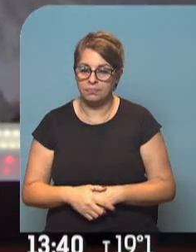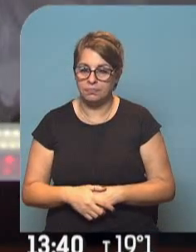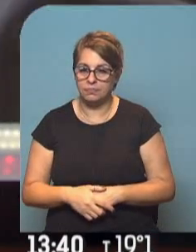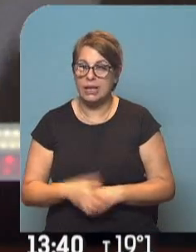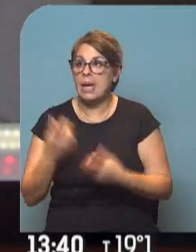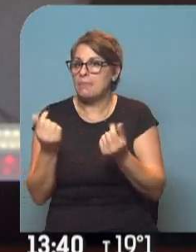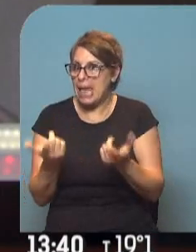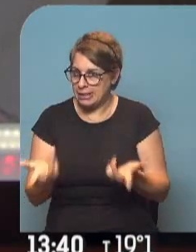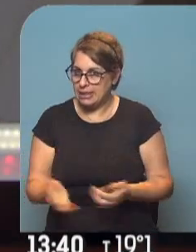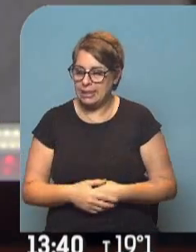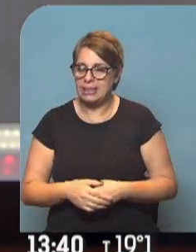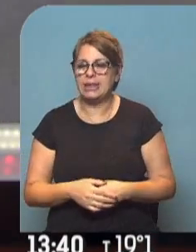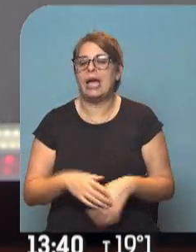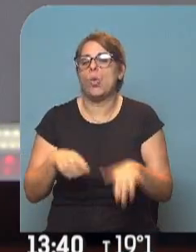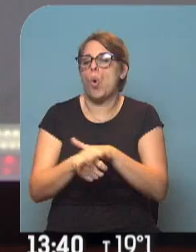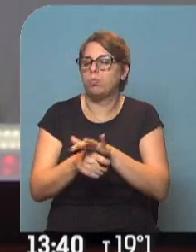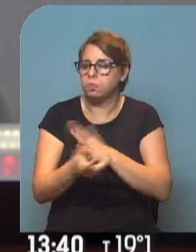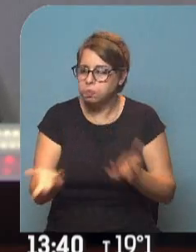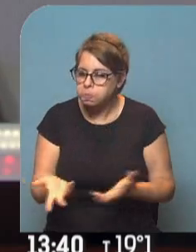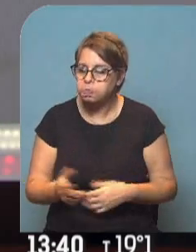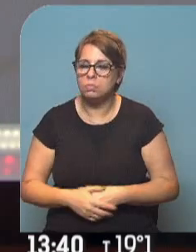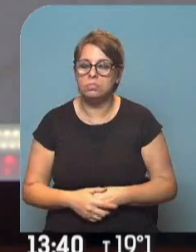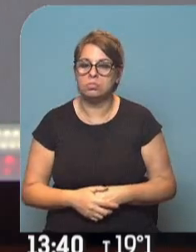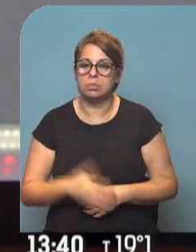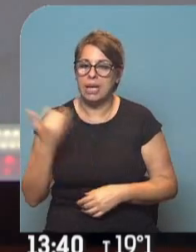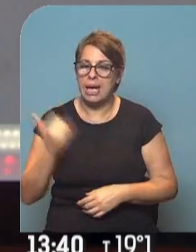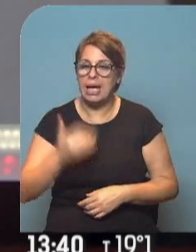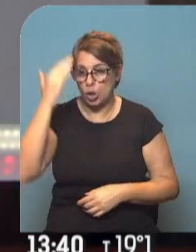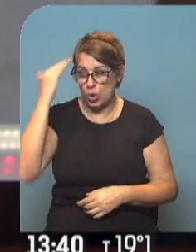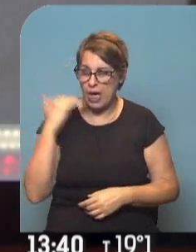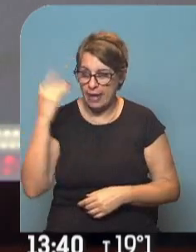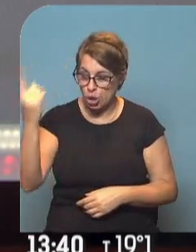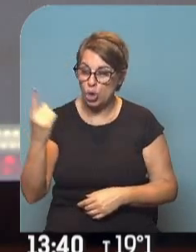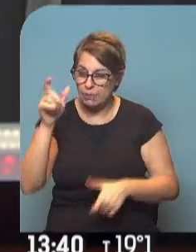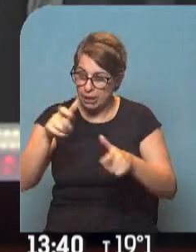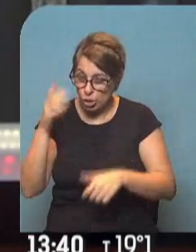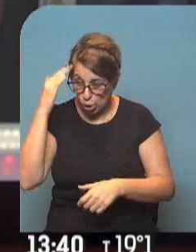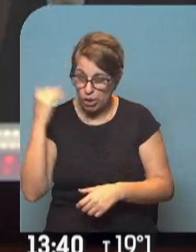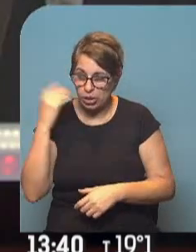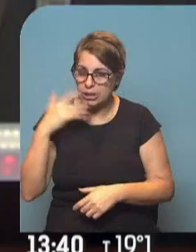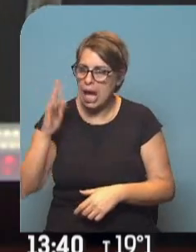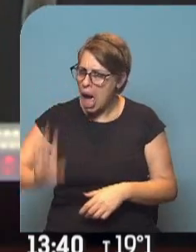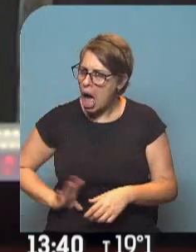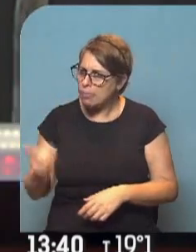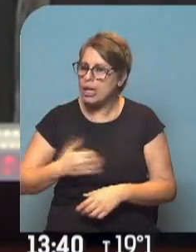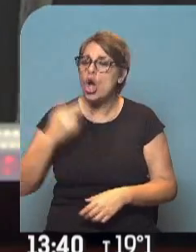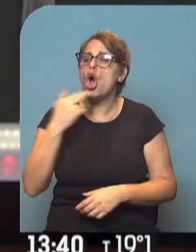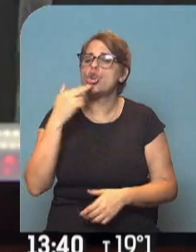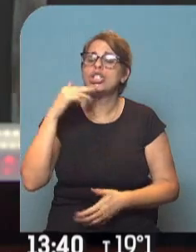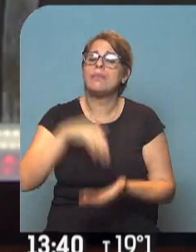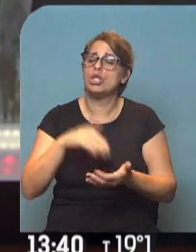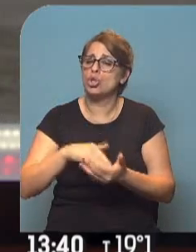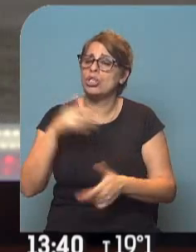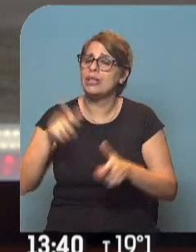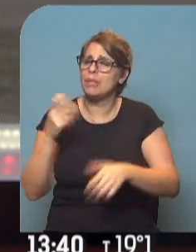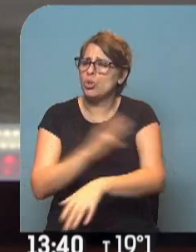el dinero negro, por llamarlo de algún modo, del cual disponen los norcoreanos. Hablemos de la hambruna, 11 millones de personas que la